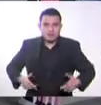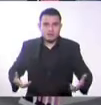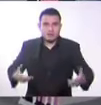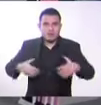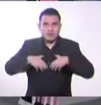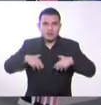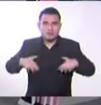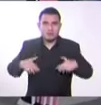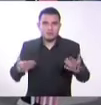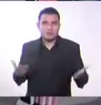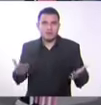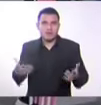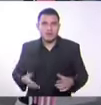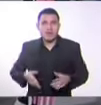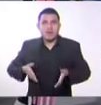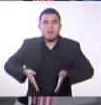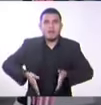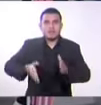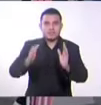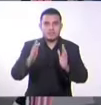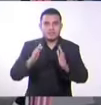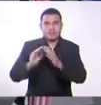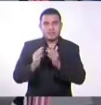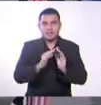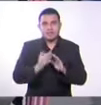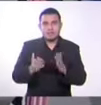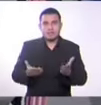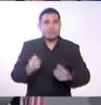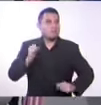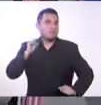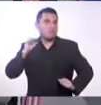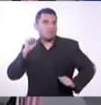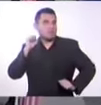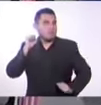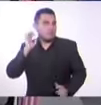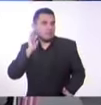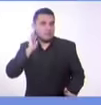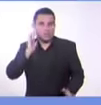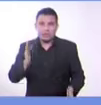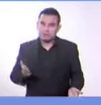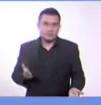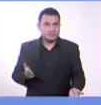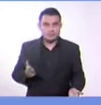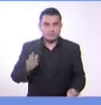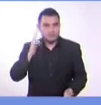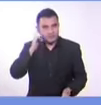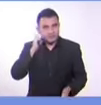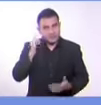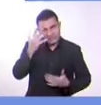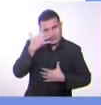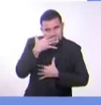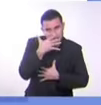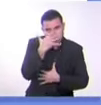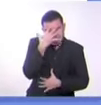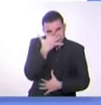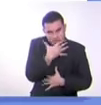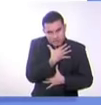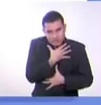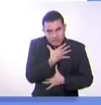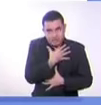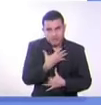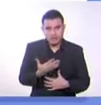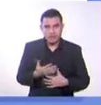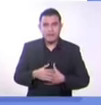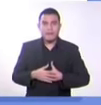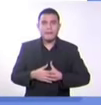y amiguitas, en el pasaje de la colonia? ¡No! Me daría un poco de pena. ¿Verdad que sí? Entonces, por eso, no todos los